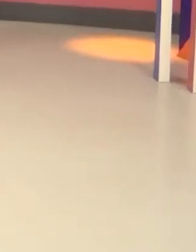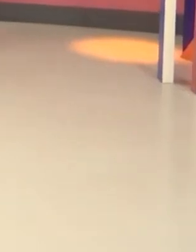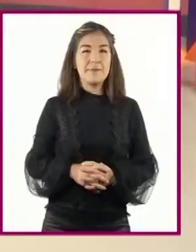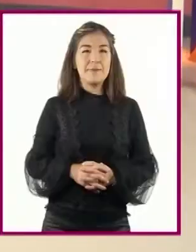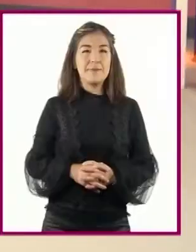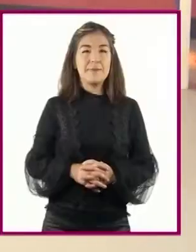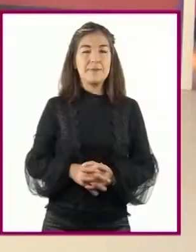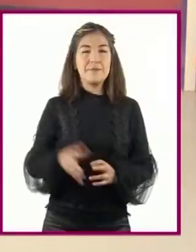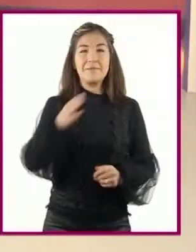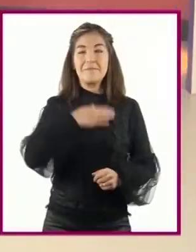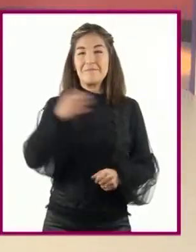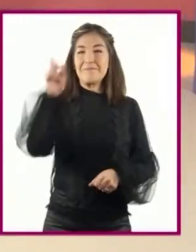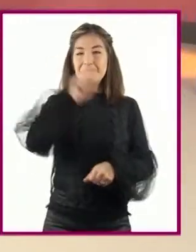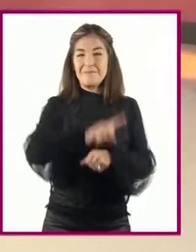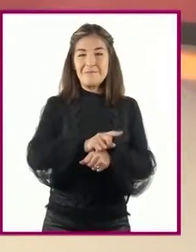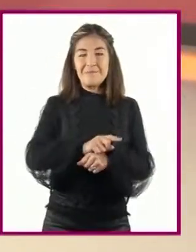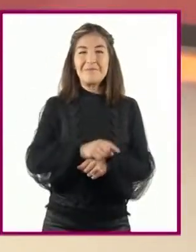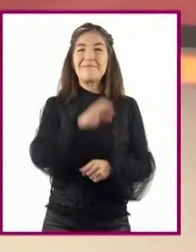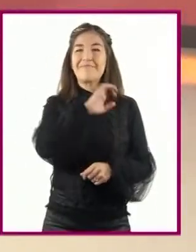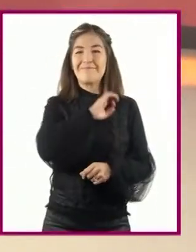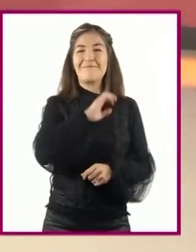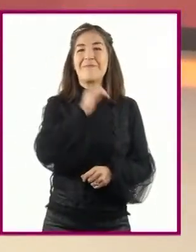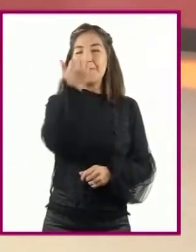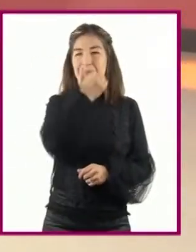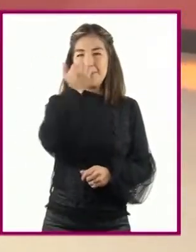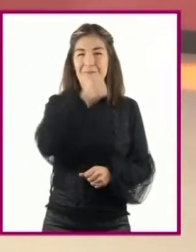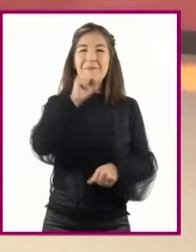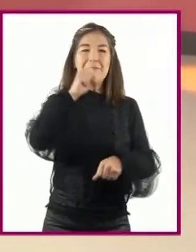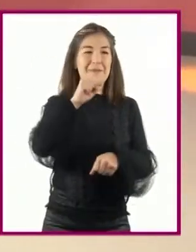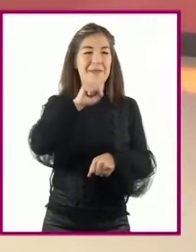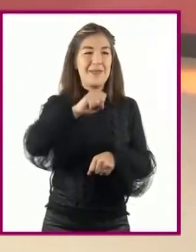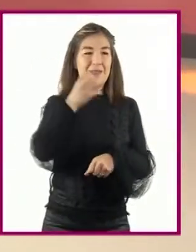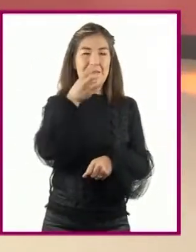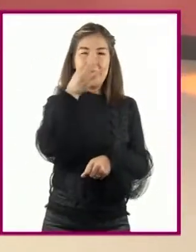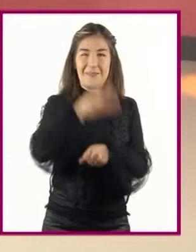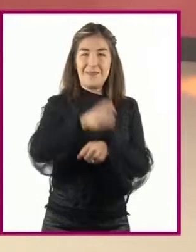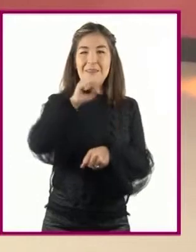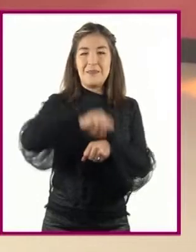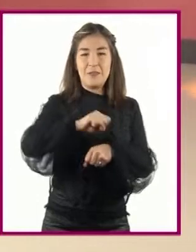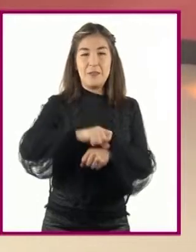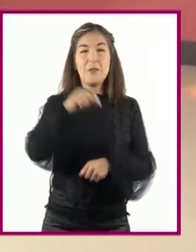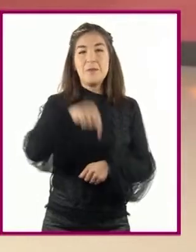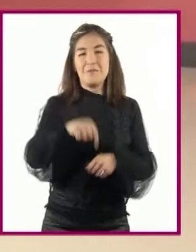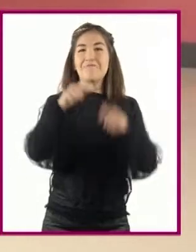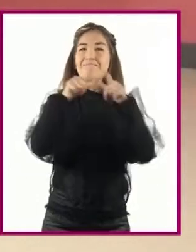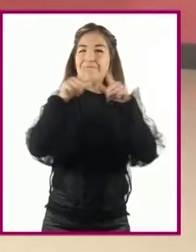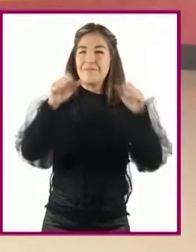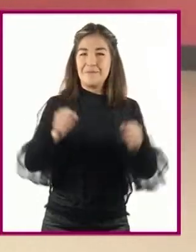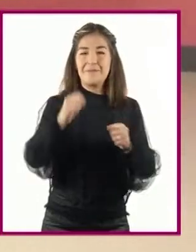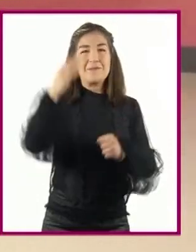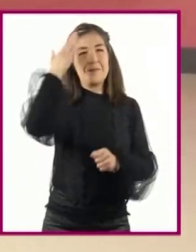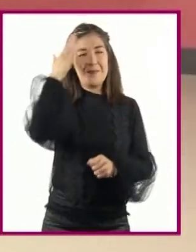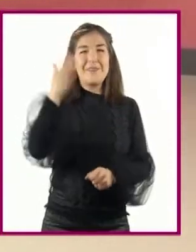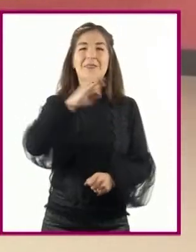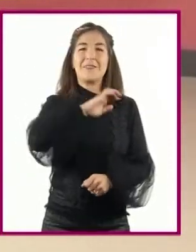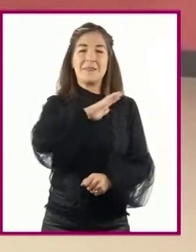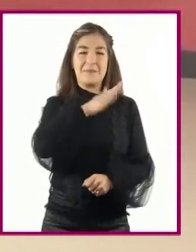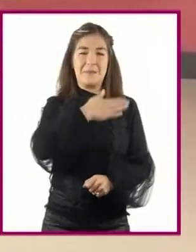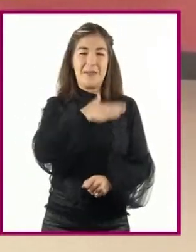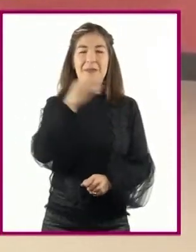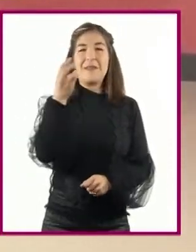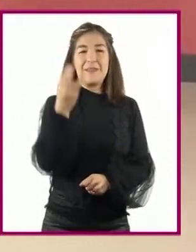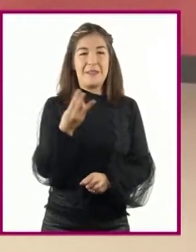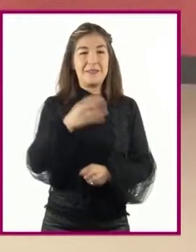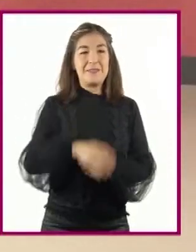Buen día, queridas alumnas y alumnos de secundaria. Sean todos bienvenidos a su clase de lengua materna, Español 3. Soy